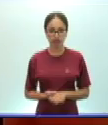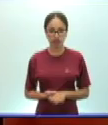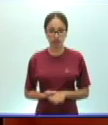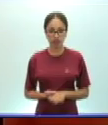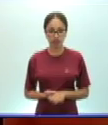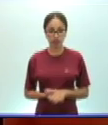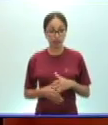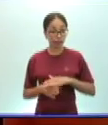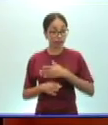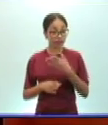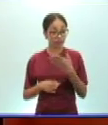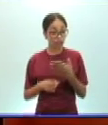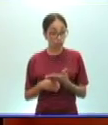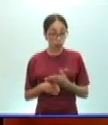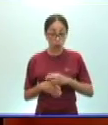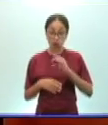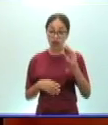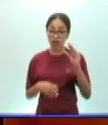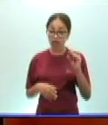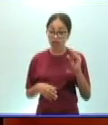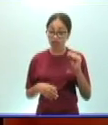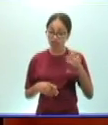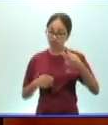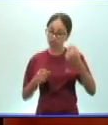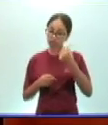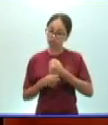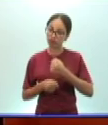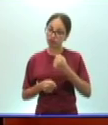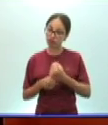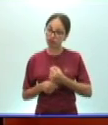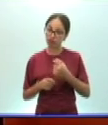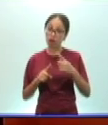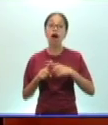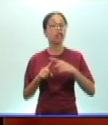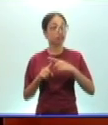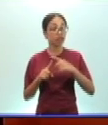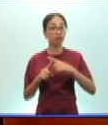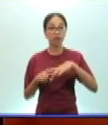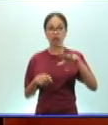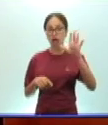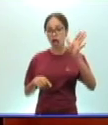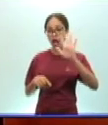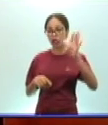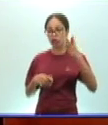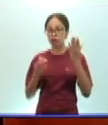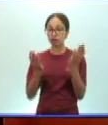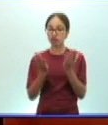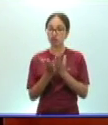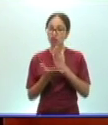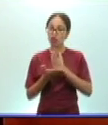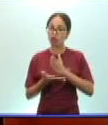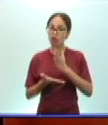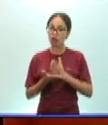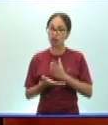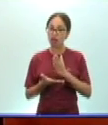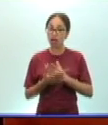Y después de haber orientado este trabajo independiente, quiero despedir nuestra clase